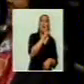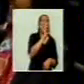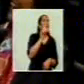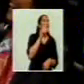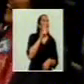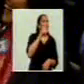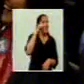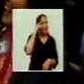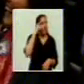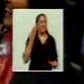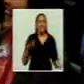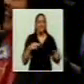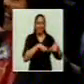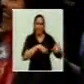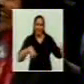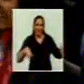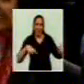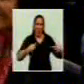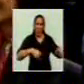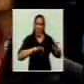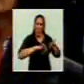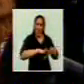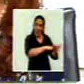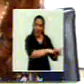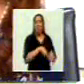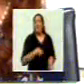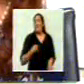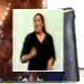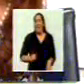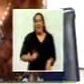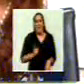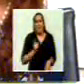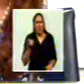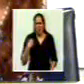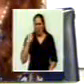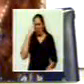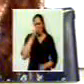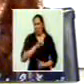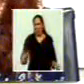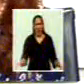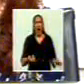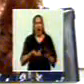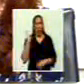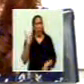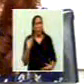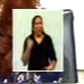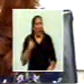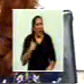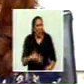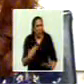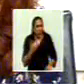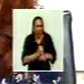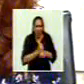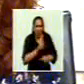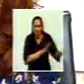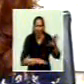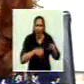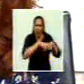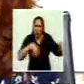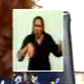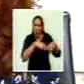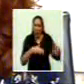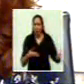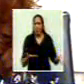Y además, estamos muy orgullosos porque parecía mentira que pudiéramos hacer estas cosas. Yo también me tocó visitar Río